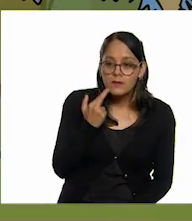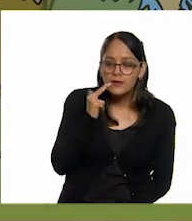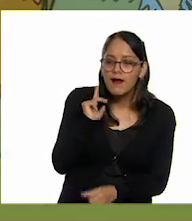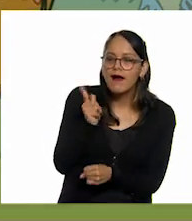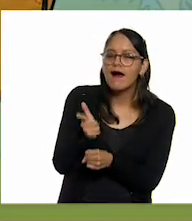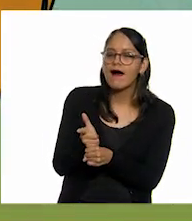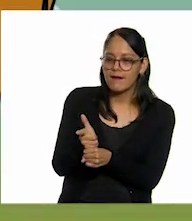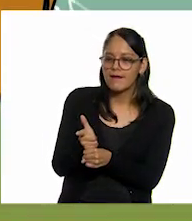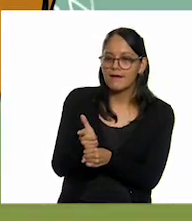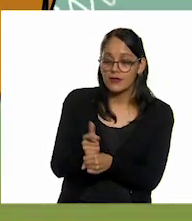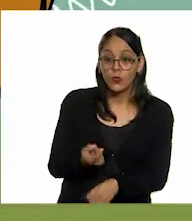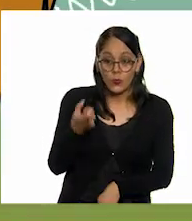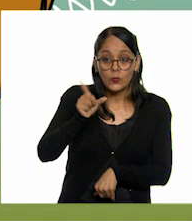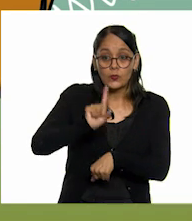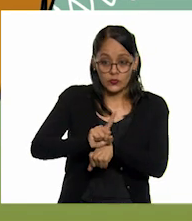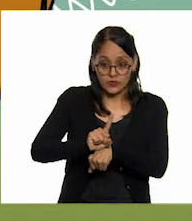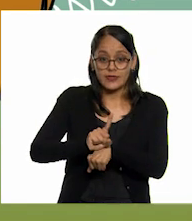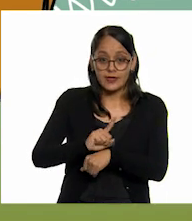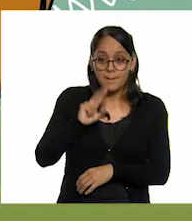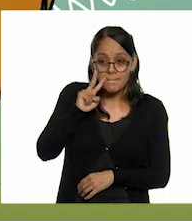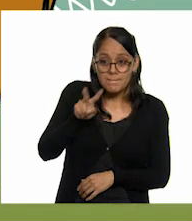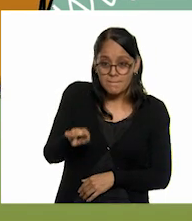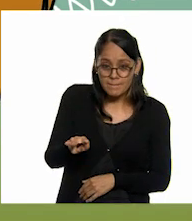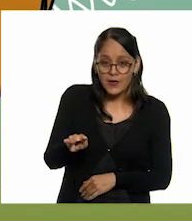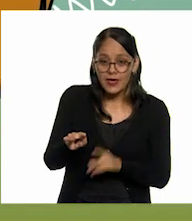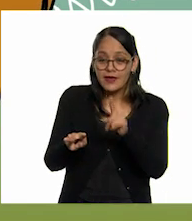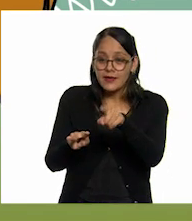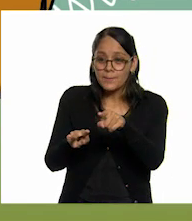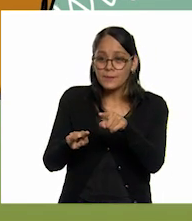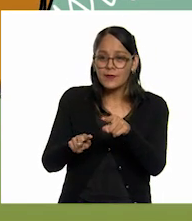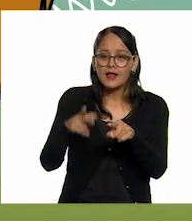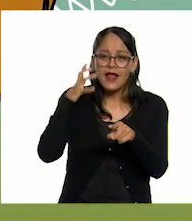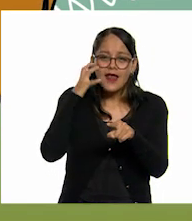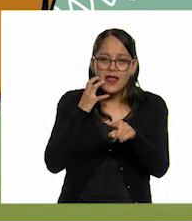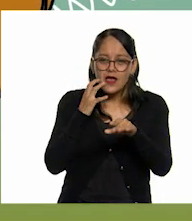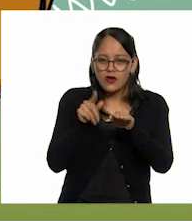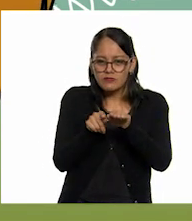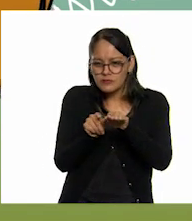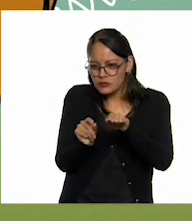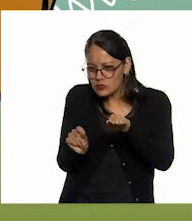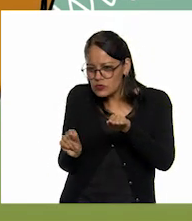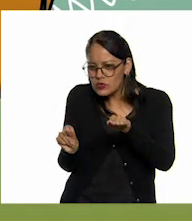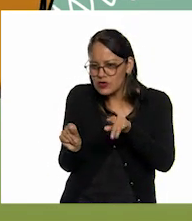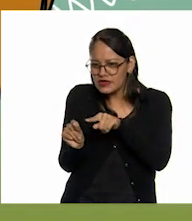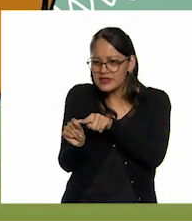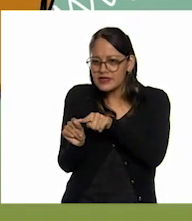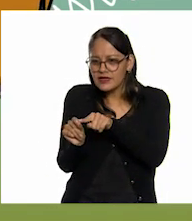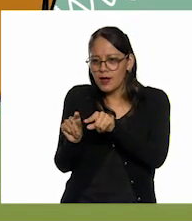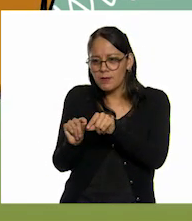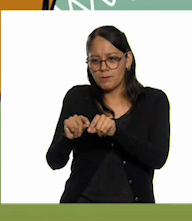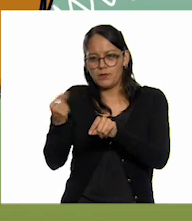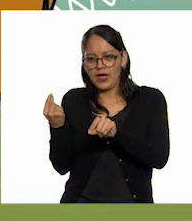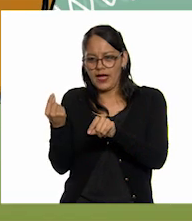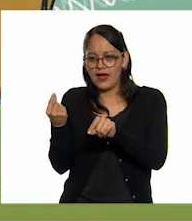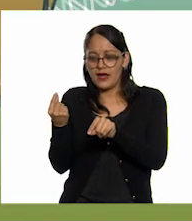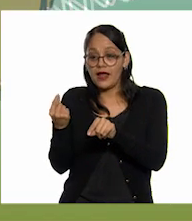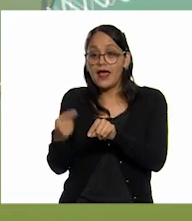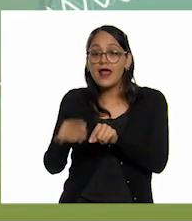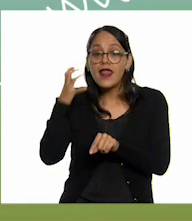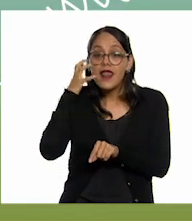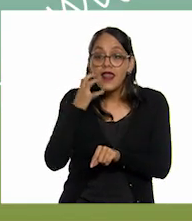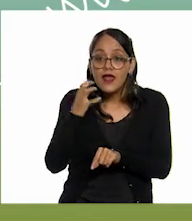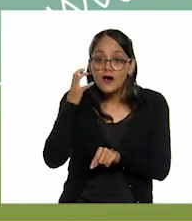Un día encontró una tripita que salía de la pata del león. Le quitó la tapa y el